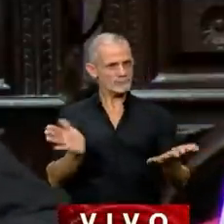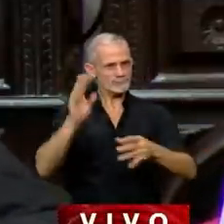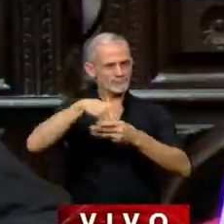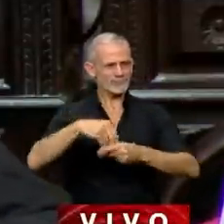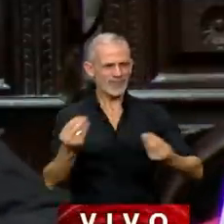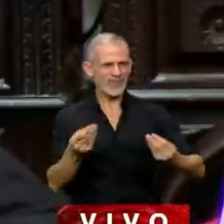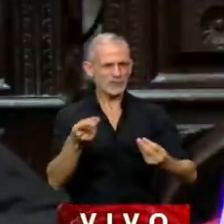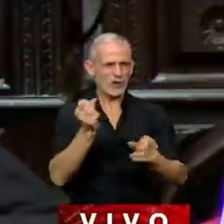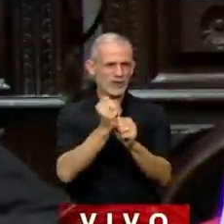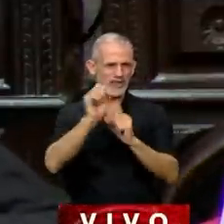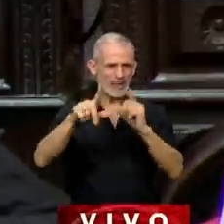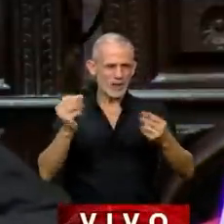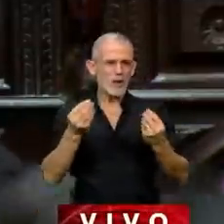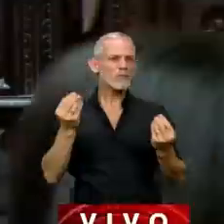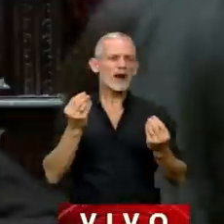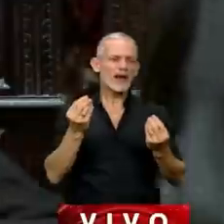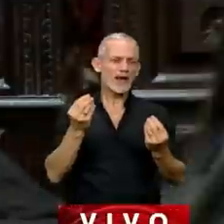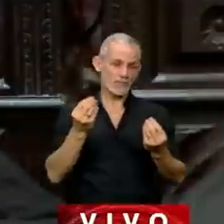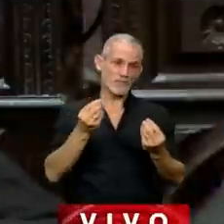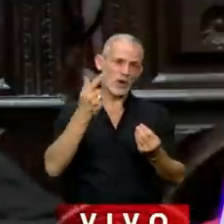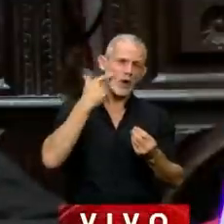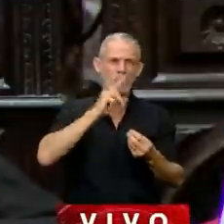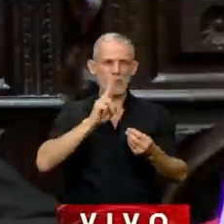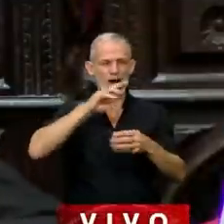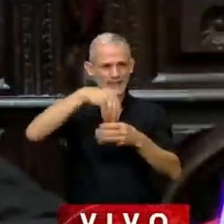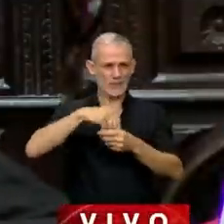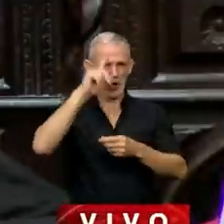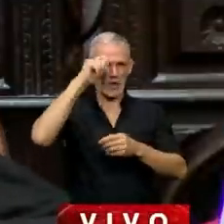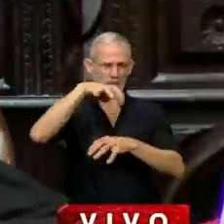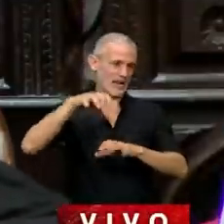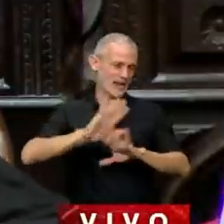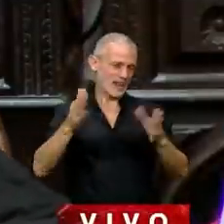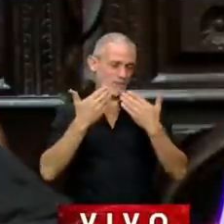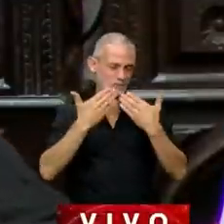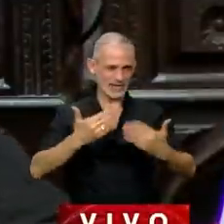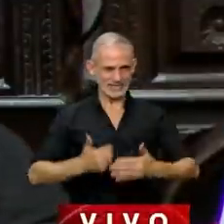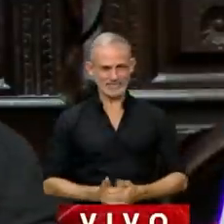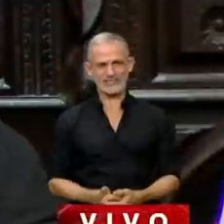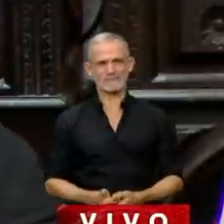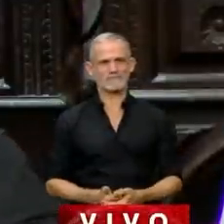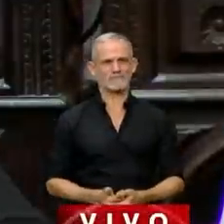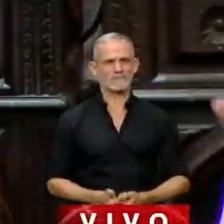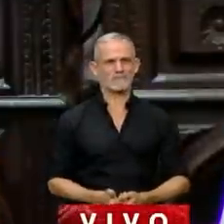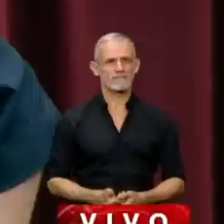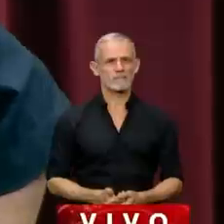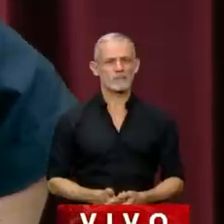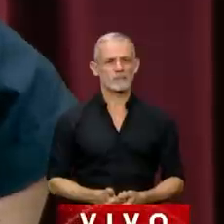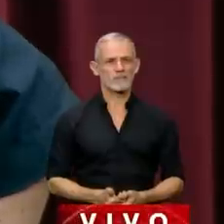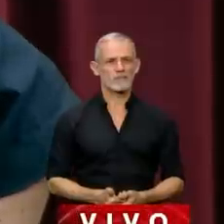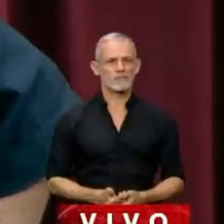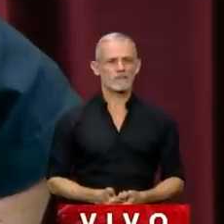implica ser trabajadora o trabajador de la salud. Nada más. Muchas gracias, señora presidenta.